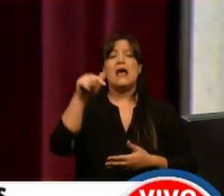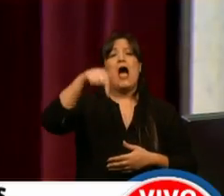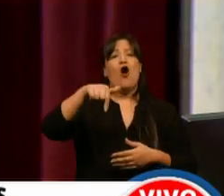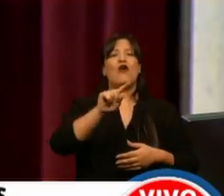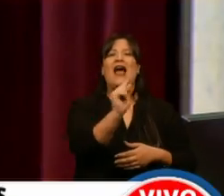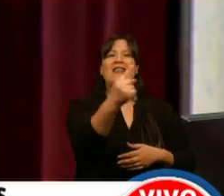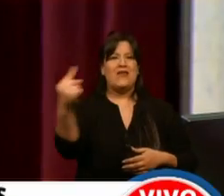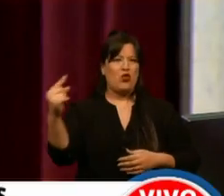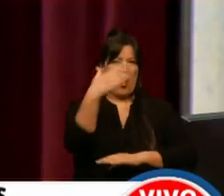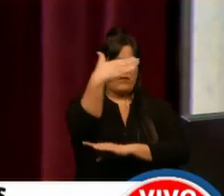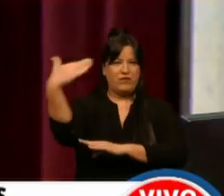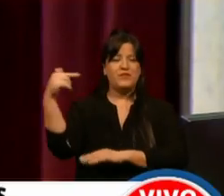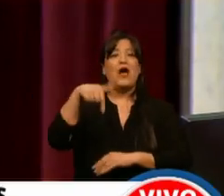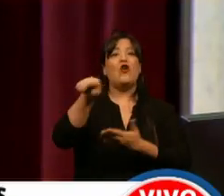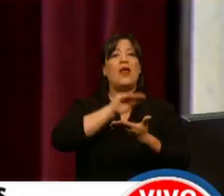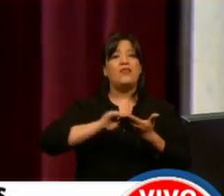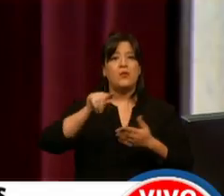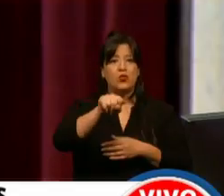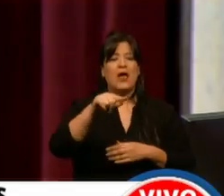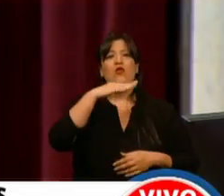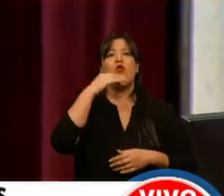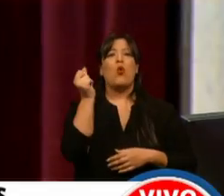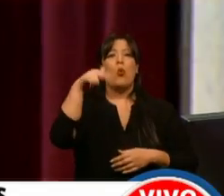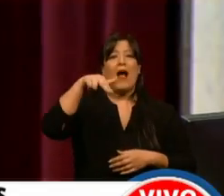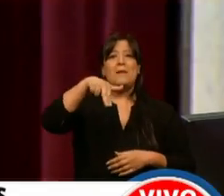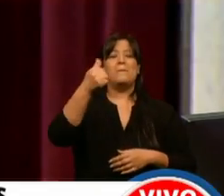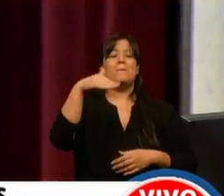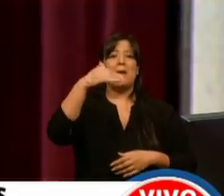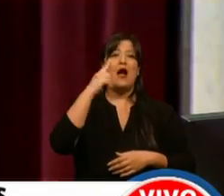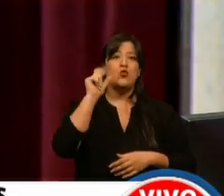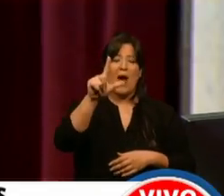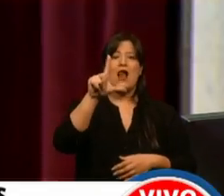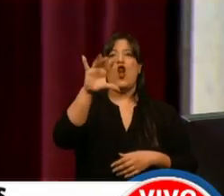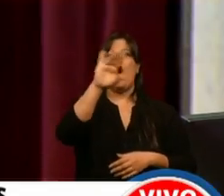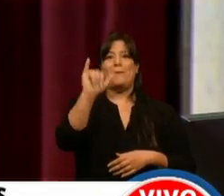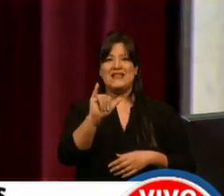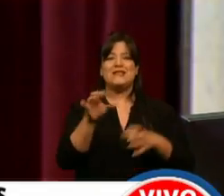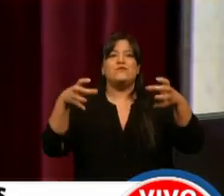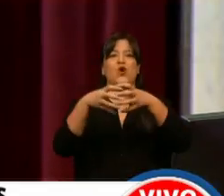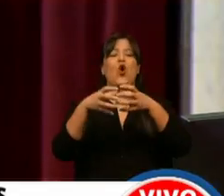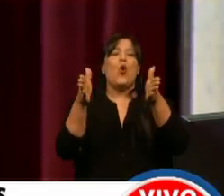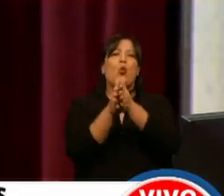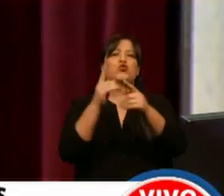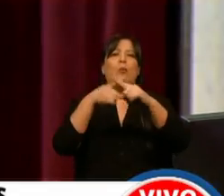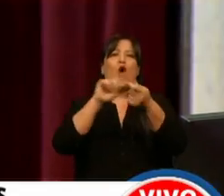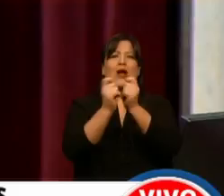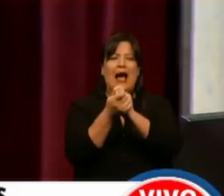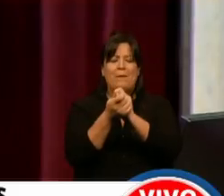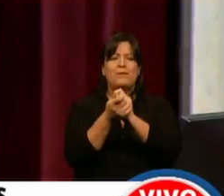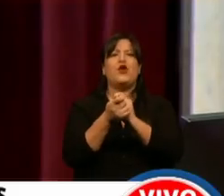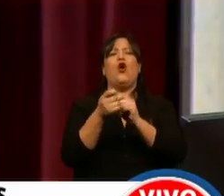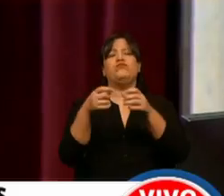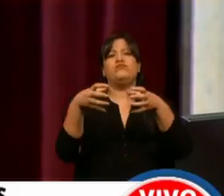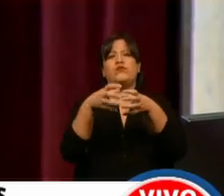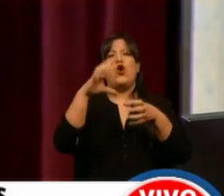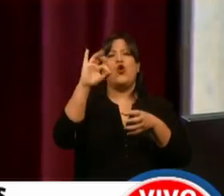individuales el diputado juan manuel lópez juntos por el cambio coalición cívica ciudad de